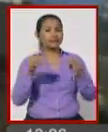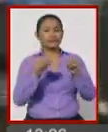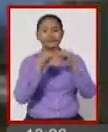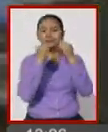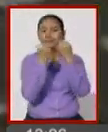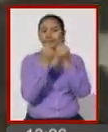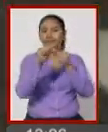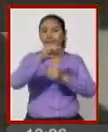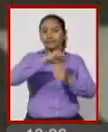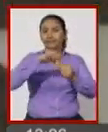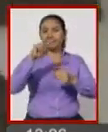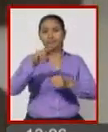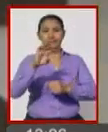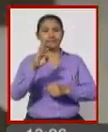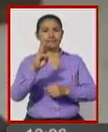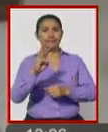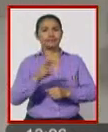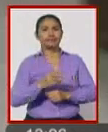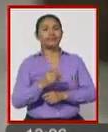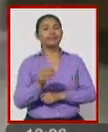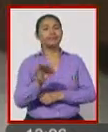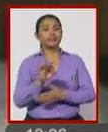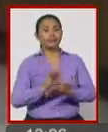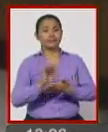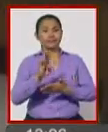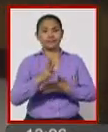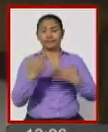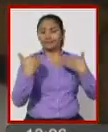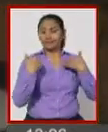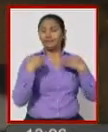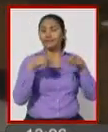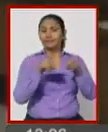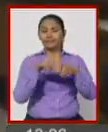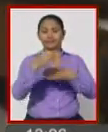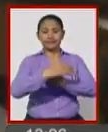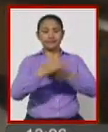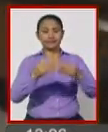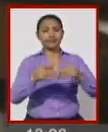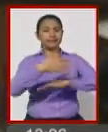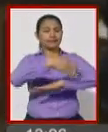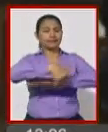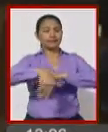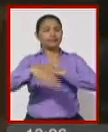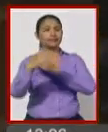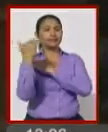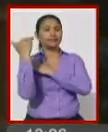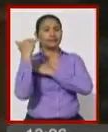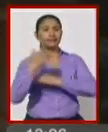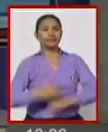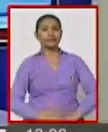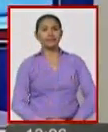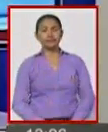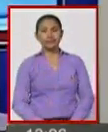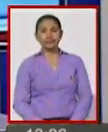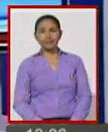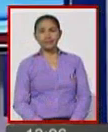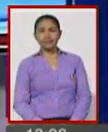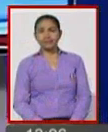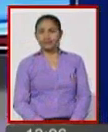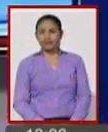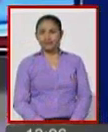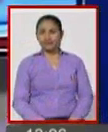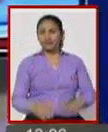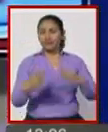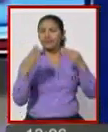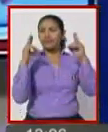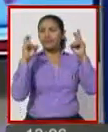formar la Asociación 26 de Febrero, que ganó la licitación, tienen la misma oficina y dirección en Santa Cruz. Y en este